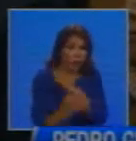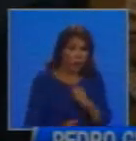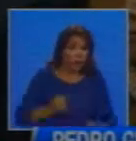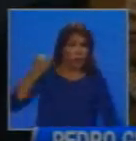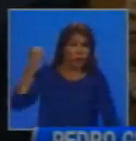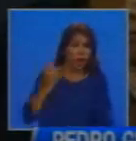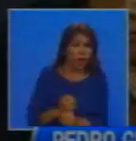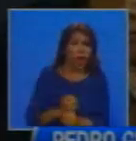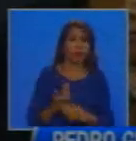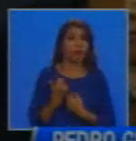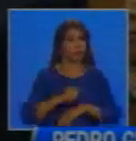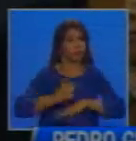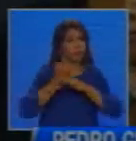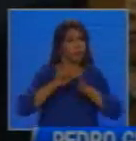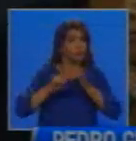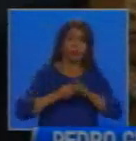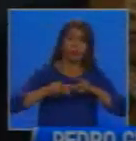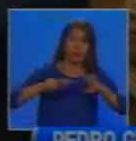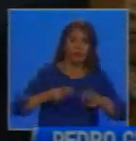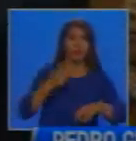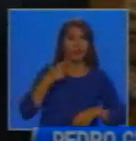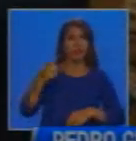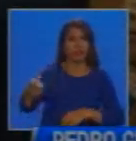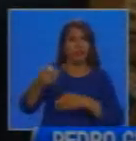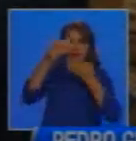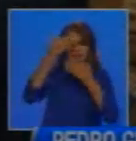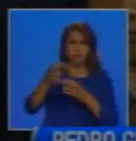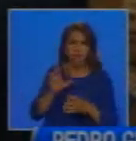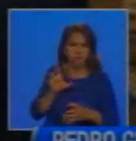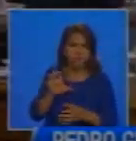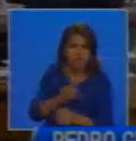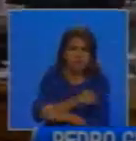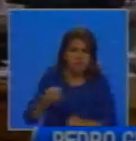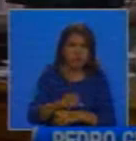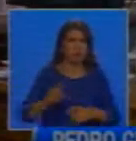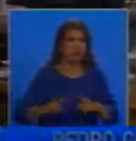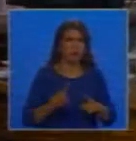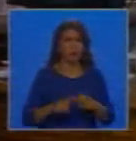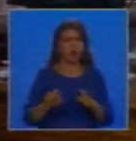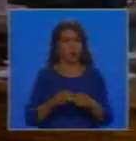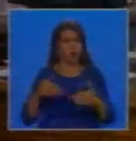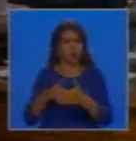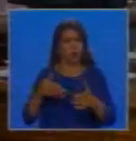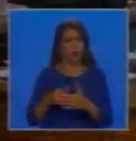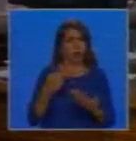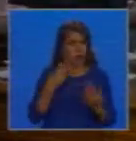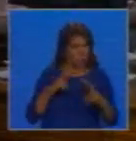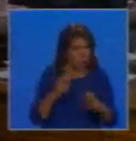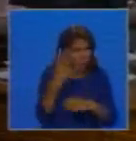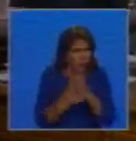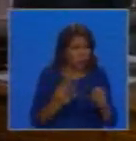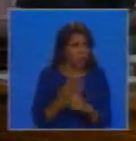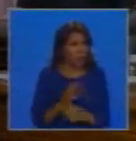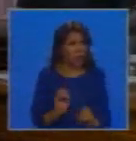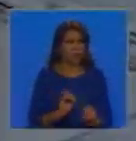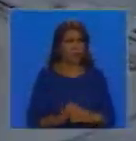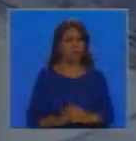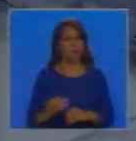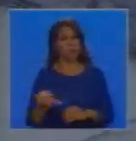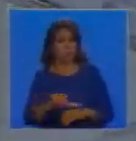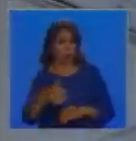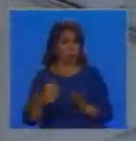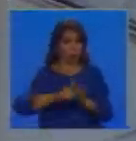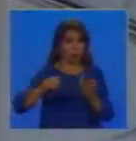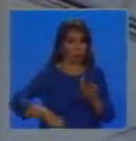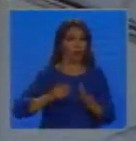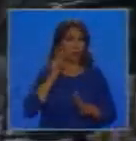esta mujer sea una terrorista pone bombas, una mujer saboteadora. Mientras Juan Bisueta, otro de los abogados de Mary Zamora,